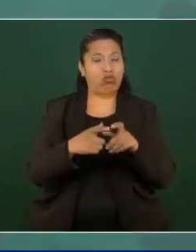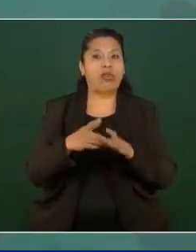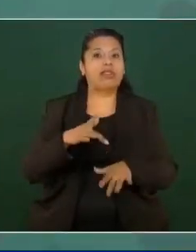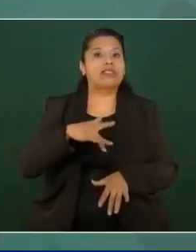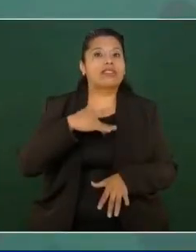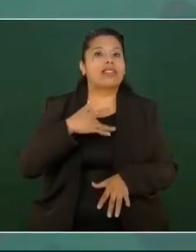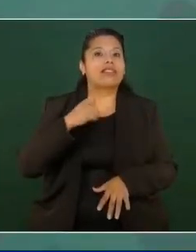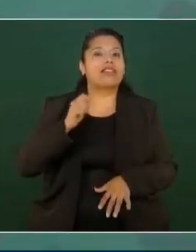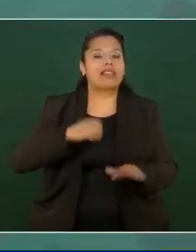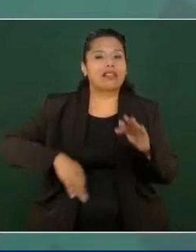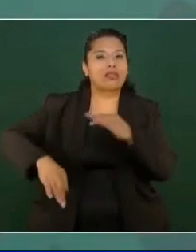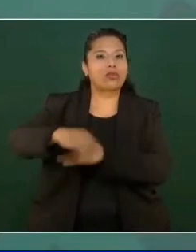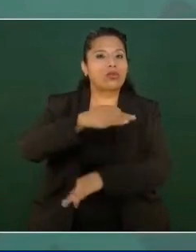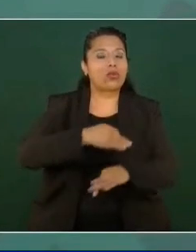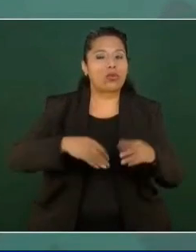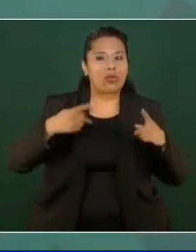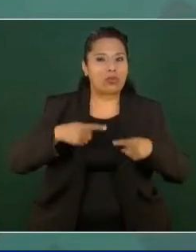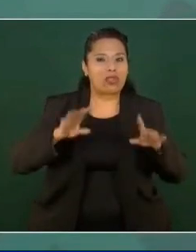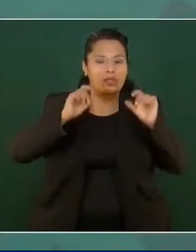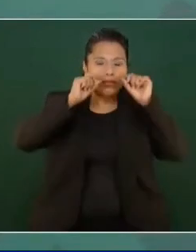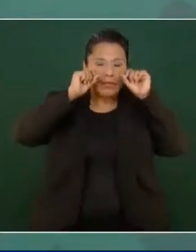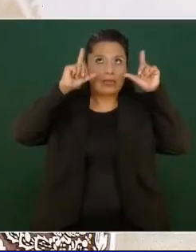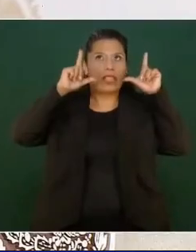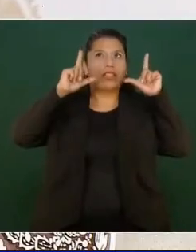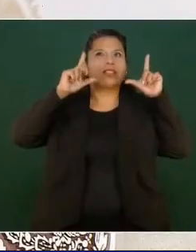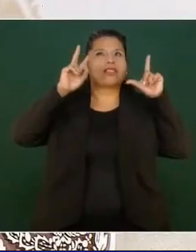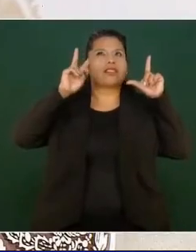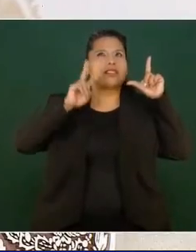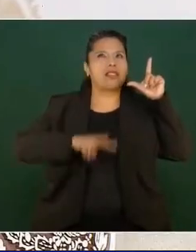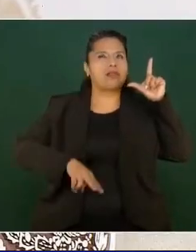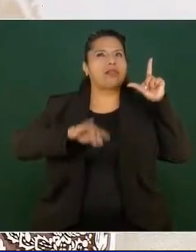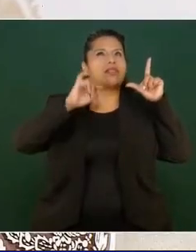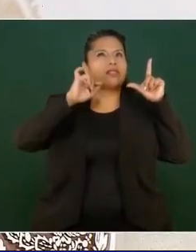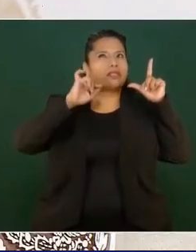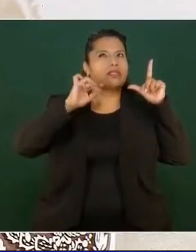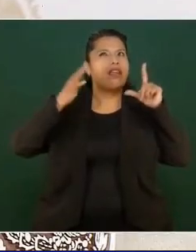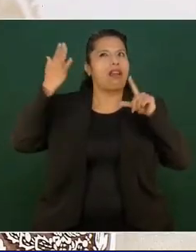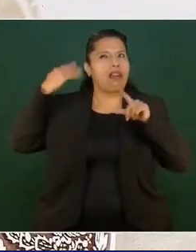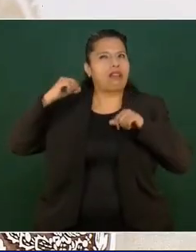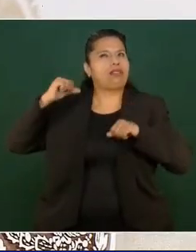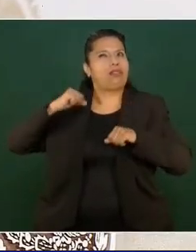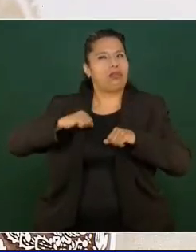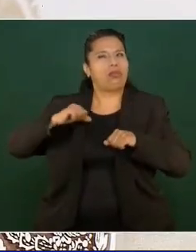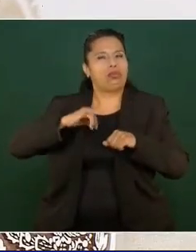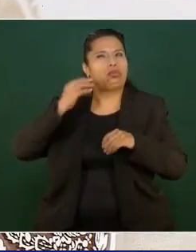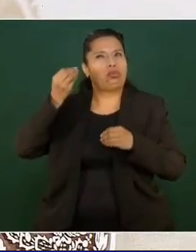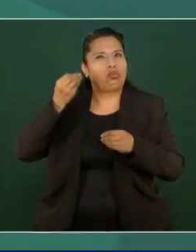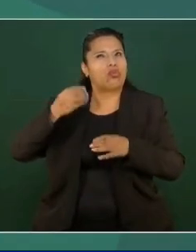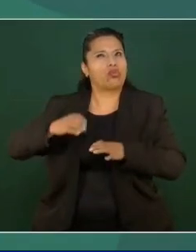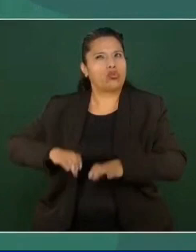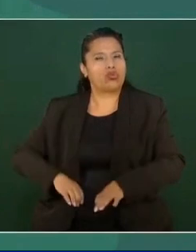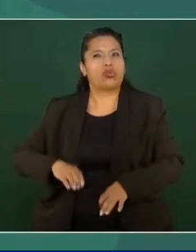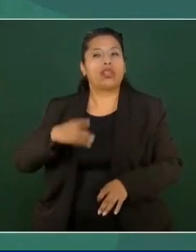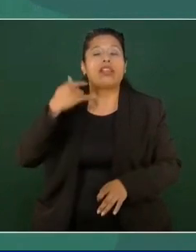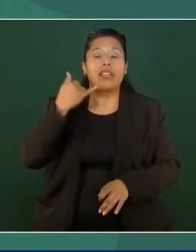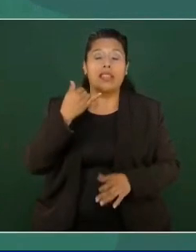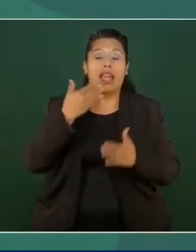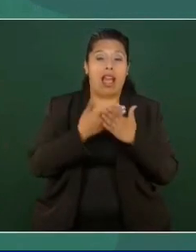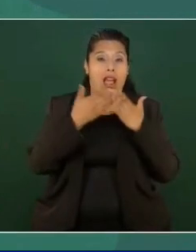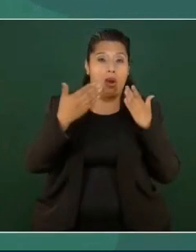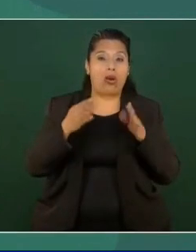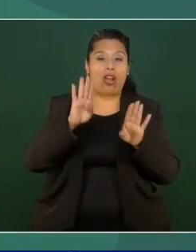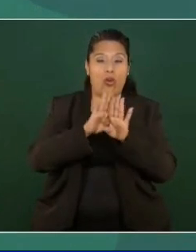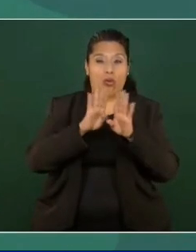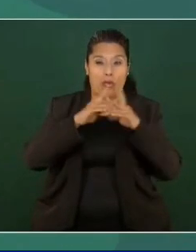despertó, hay mucha conciencia en nuestro pueblo y la gente ya no se deja